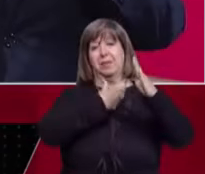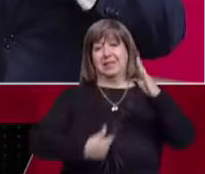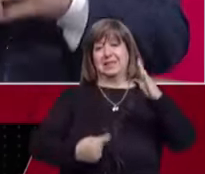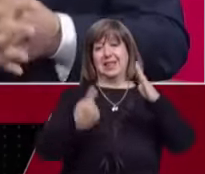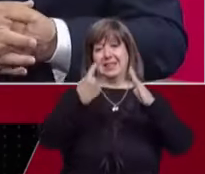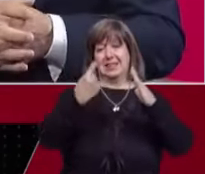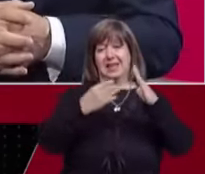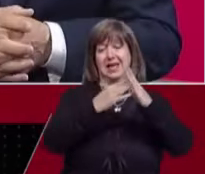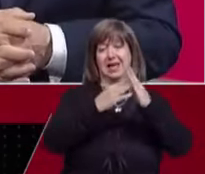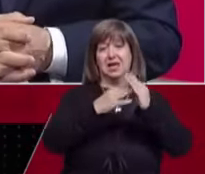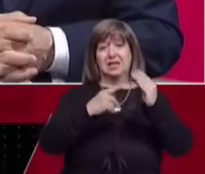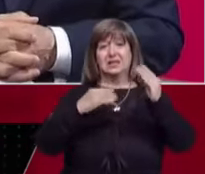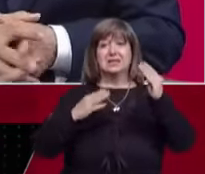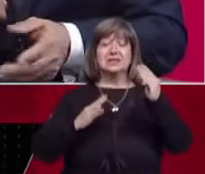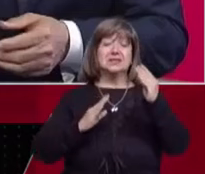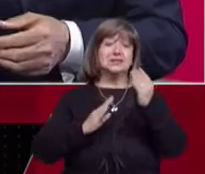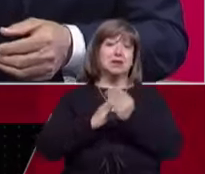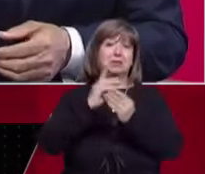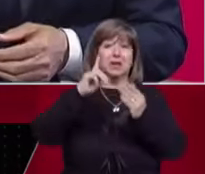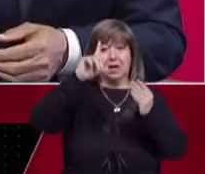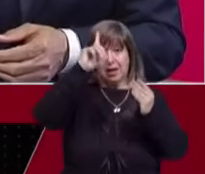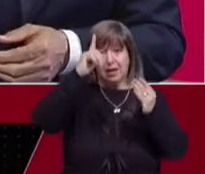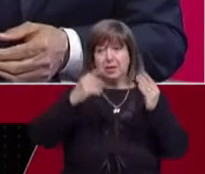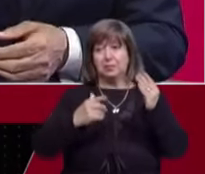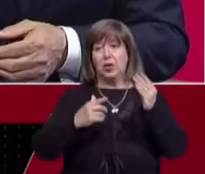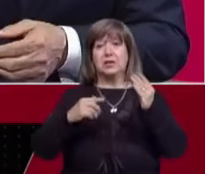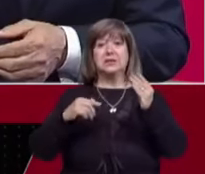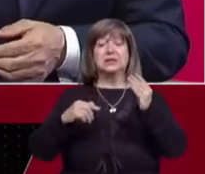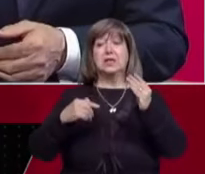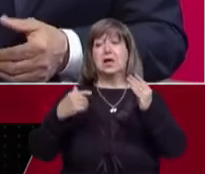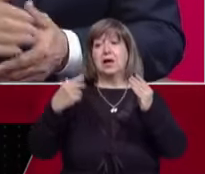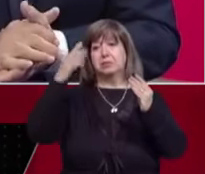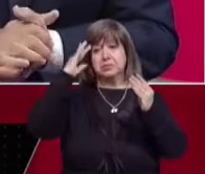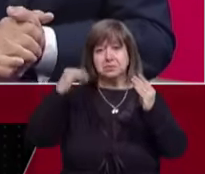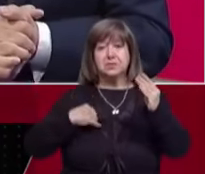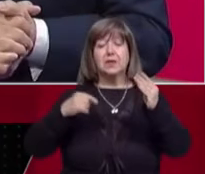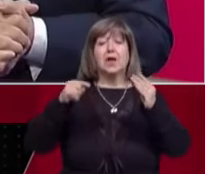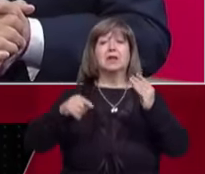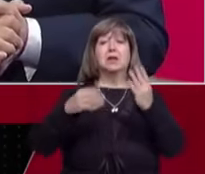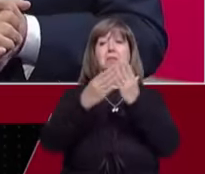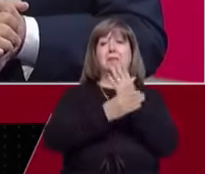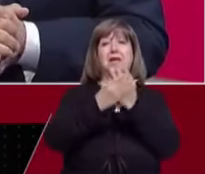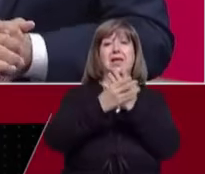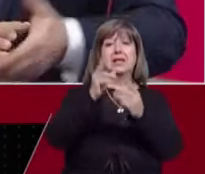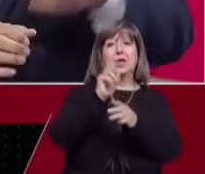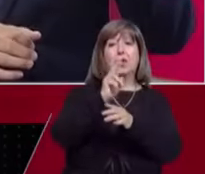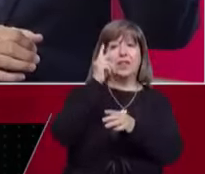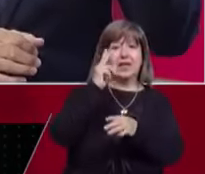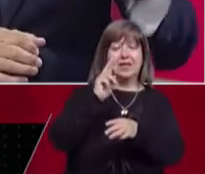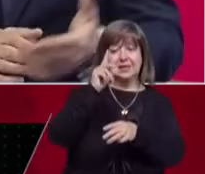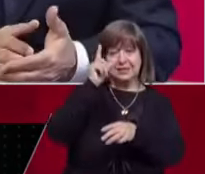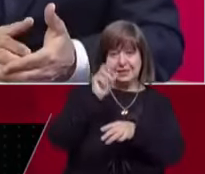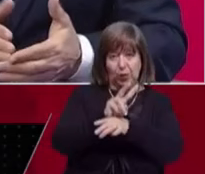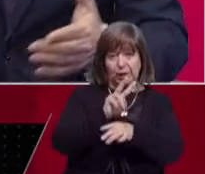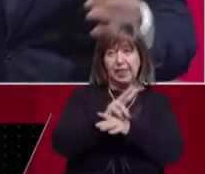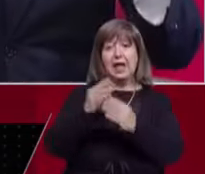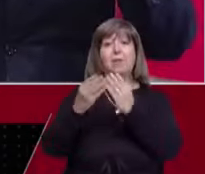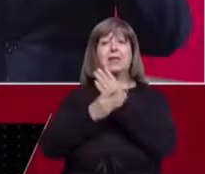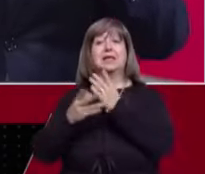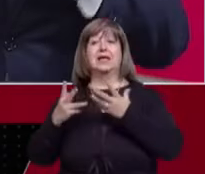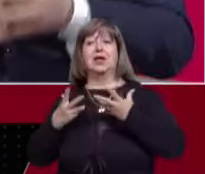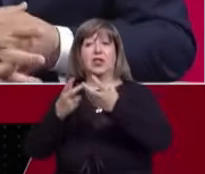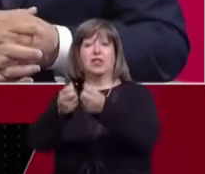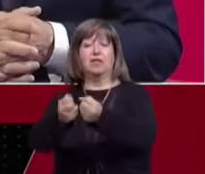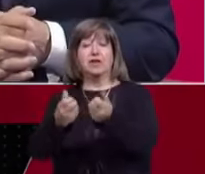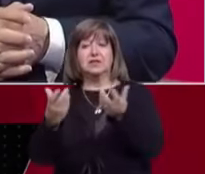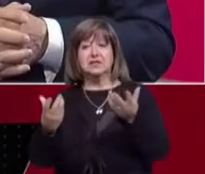siempre tenés arriba el Poder Civil, el Ministerio de Seguridad, por ejemplo, el Ministerio de Defensa, y